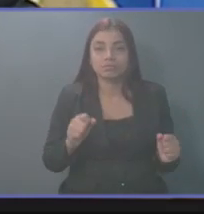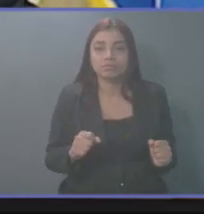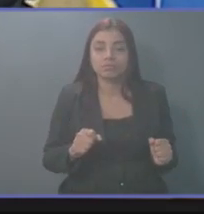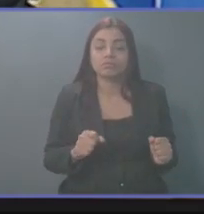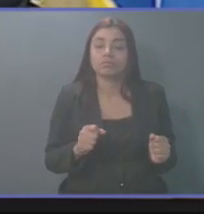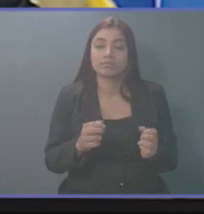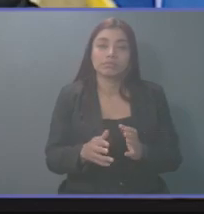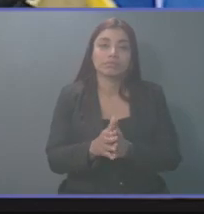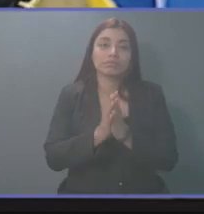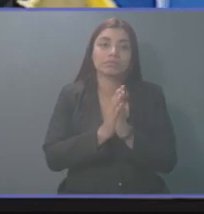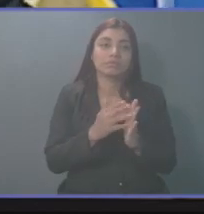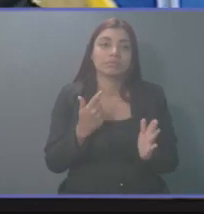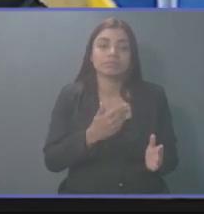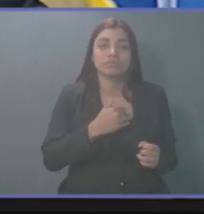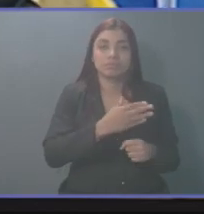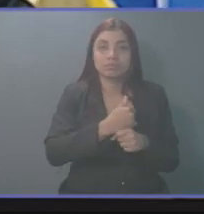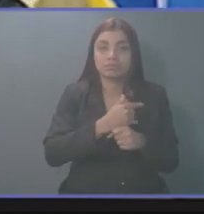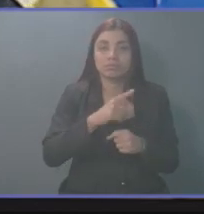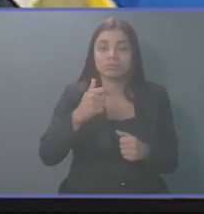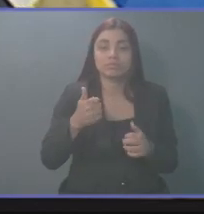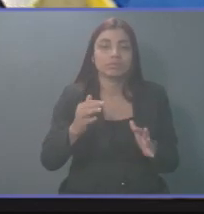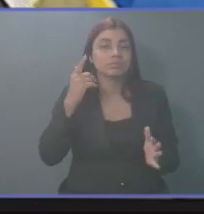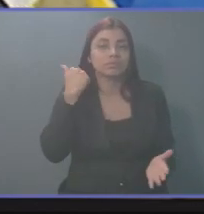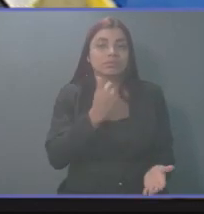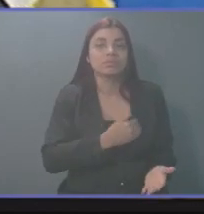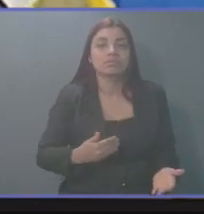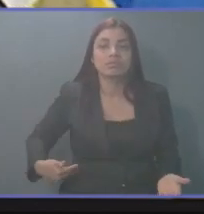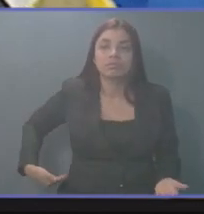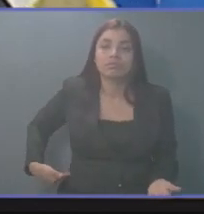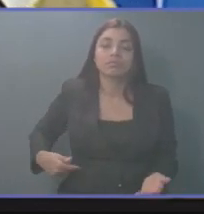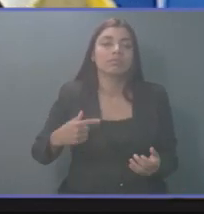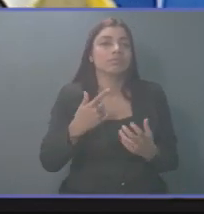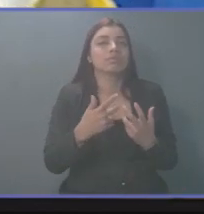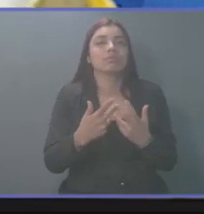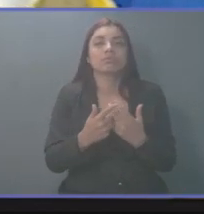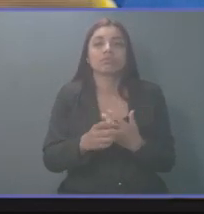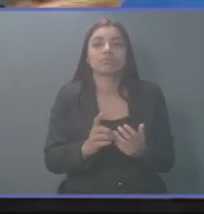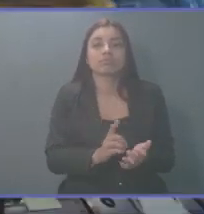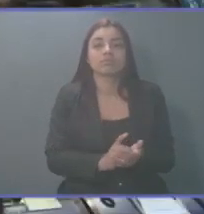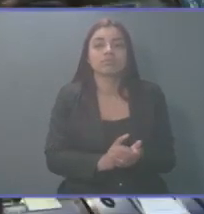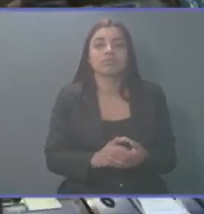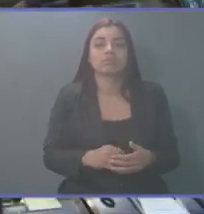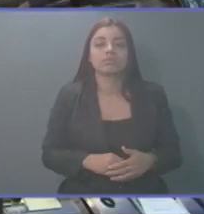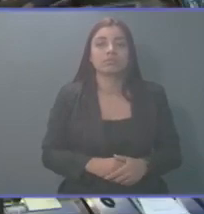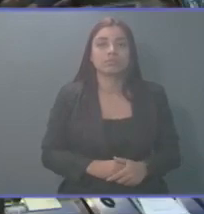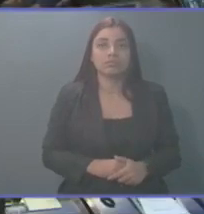petición de nuestro partido. Muchas gracias, señor presidente y colegas diputados.